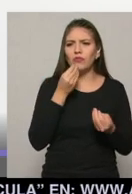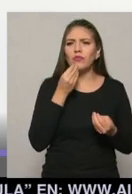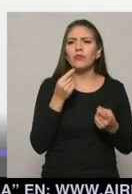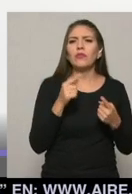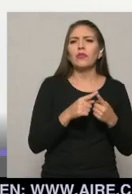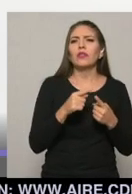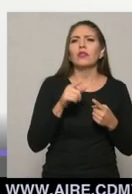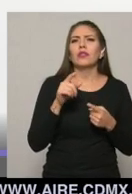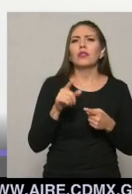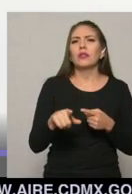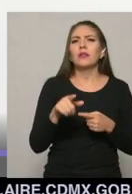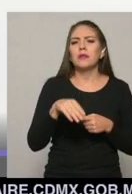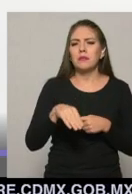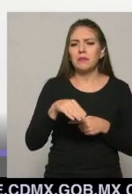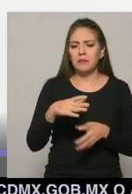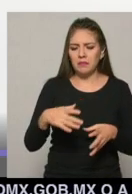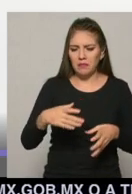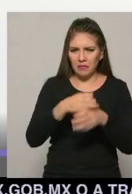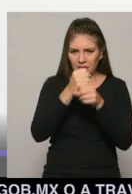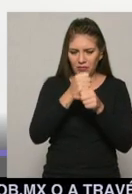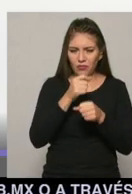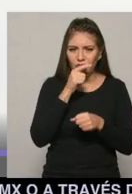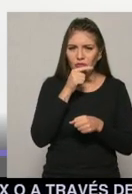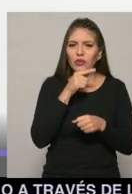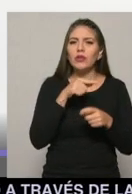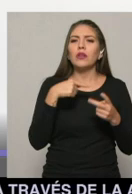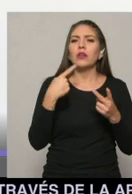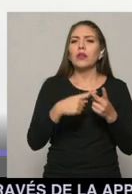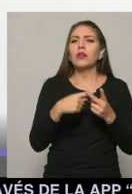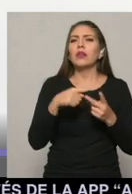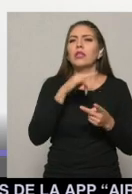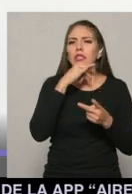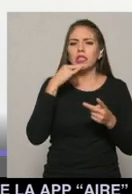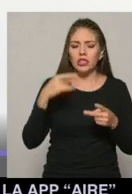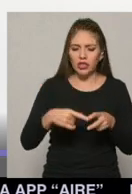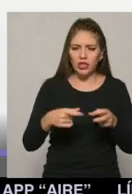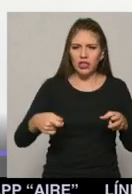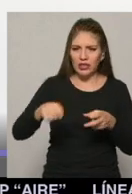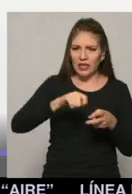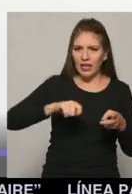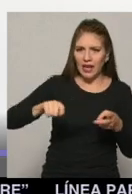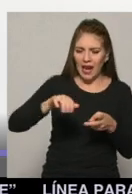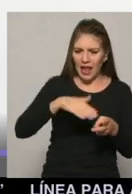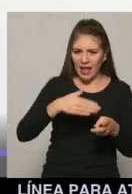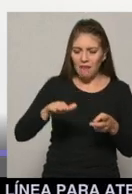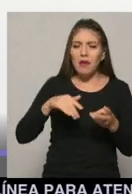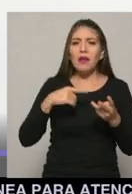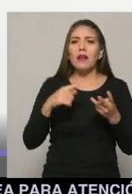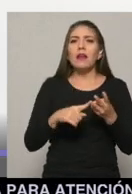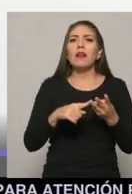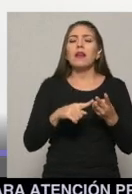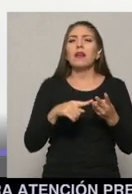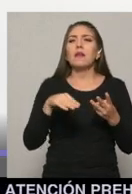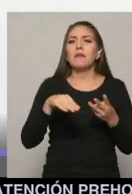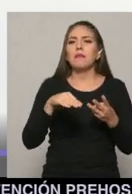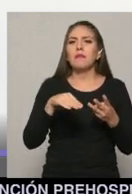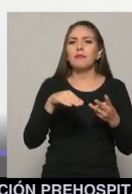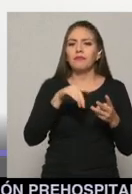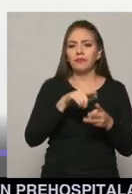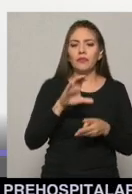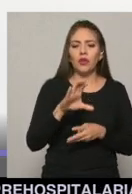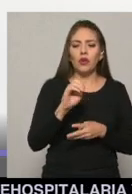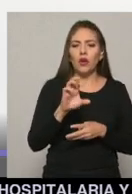nogada, michiote, son algunos de los que se estarán presentando. Bueno, ¿qué se siente llevar la gastronomía mexicana tan